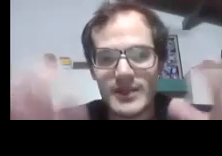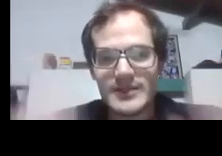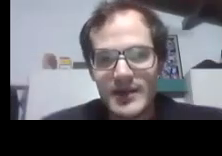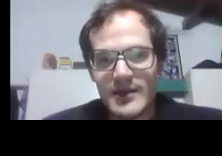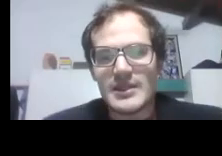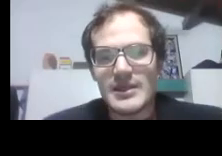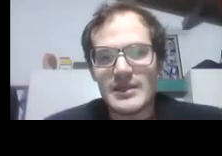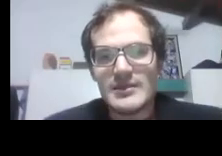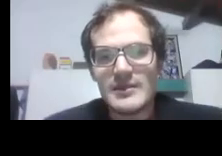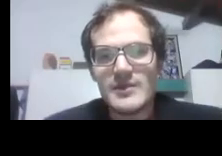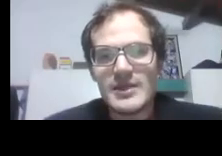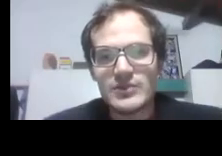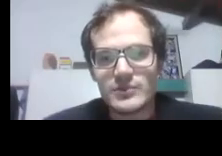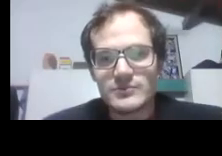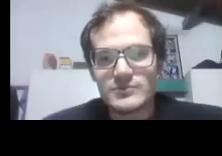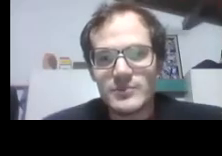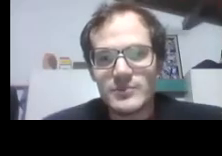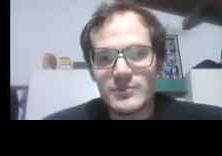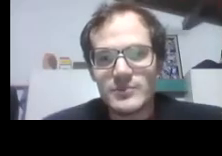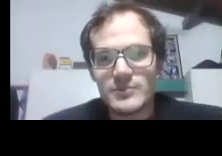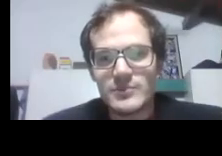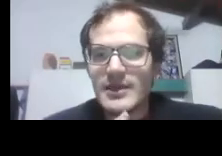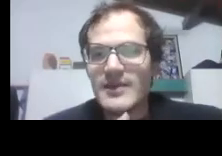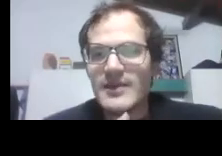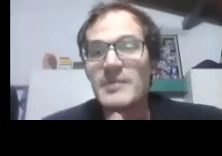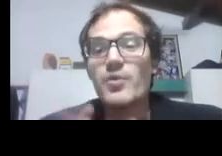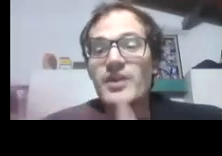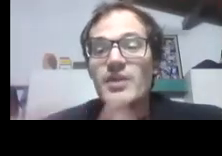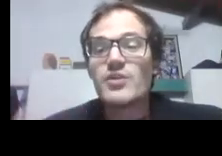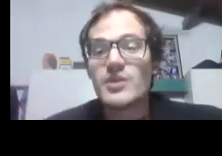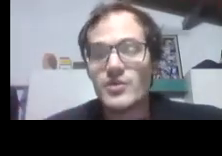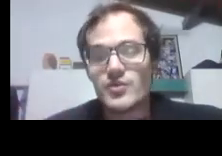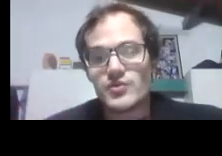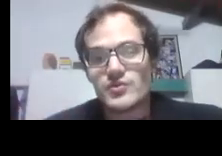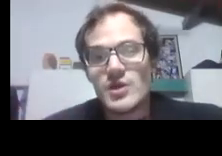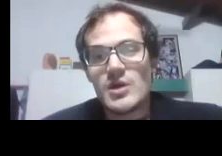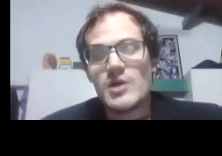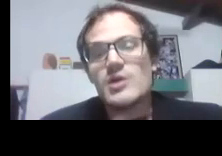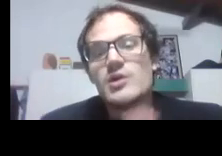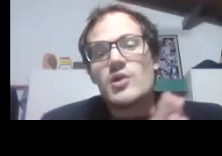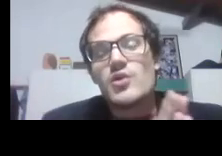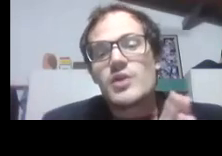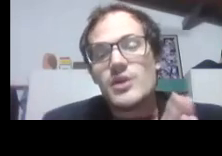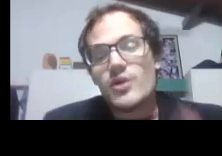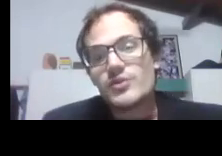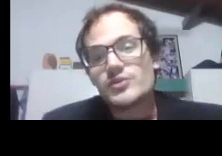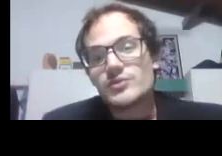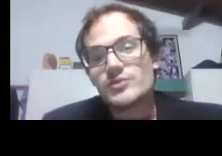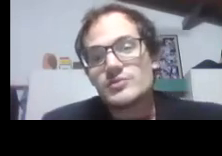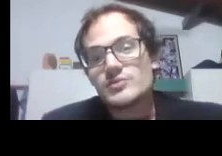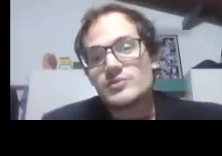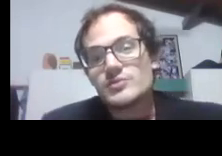poder interna en el virreinato, porque les da más poder a los criollos. Los